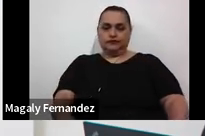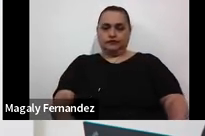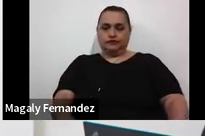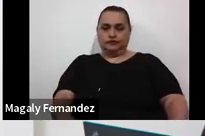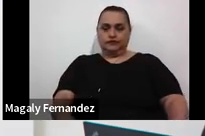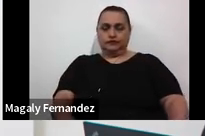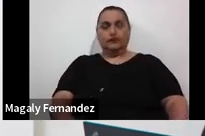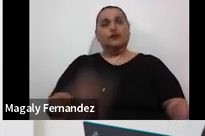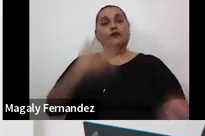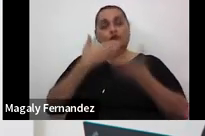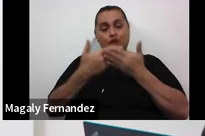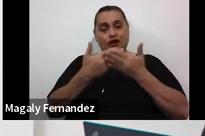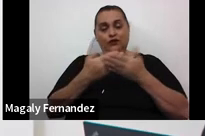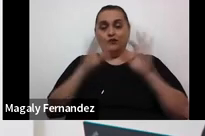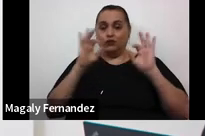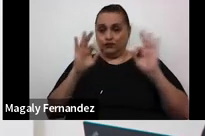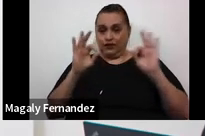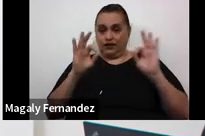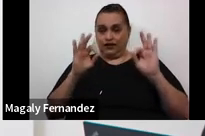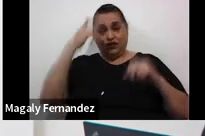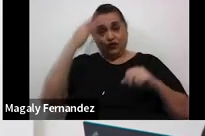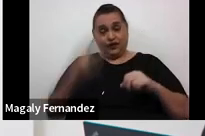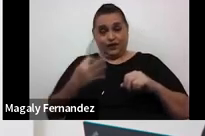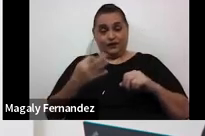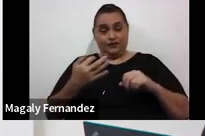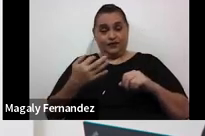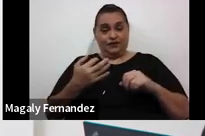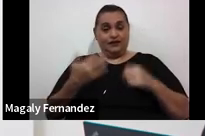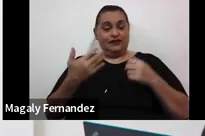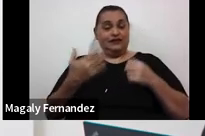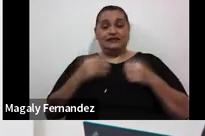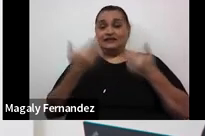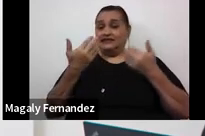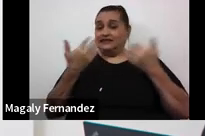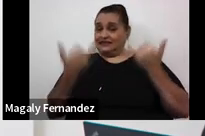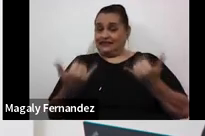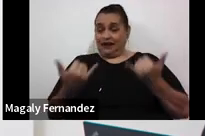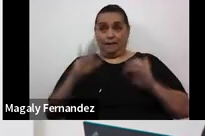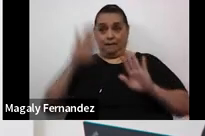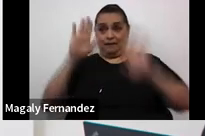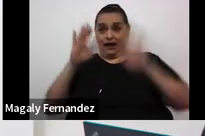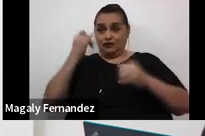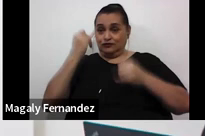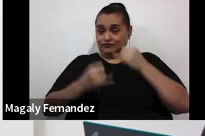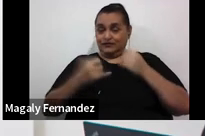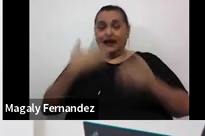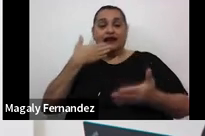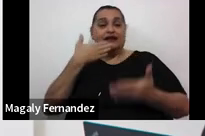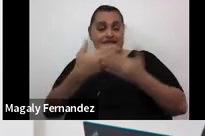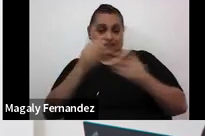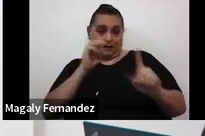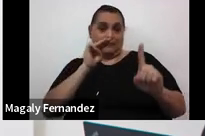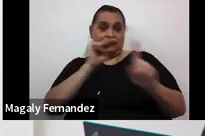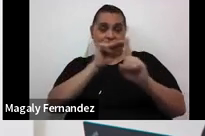Bueno muy bien me parece que ya no tenemos y manos levantadas agradecer también el mensaje que